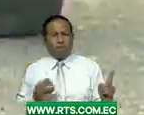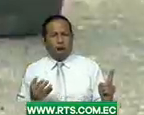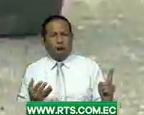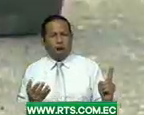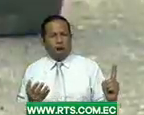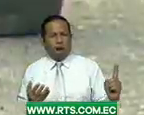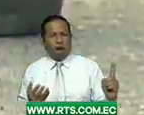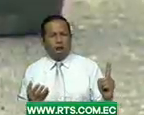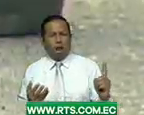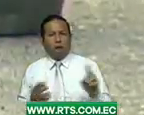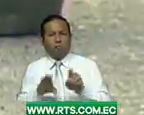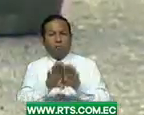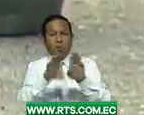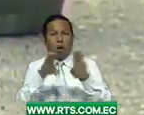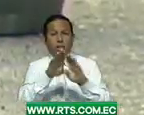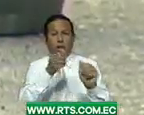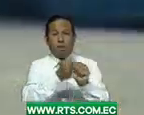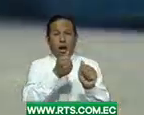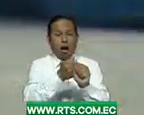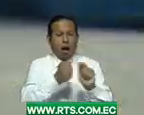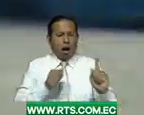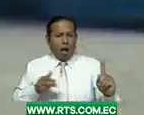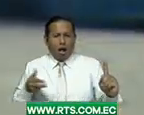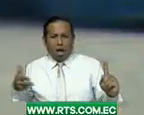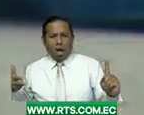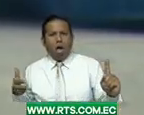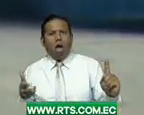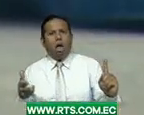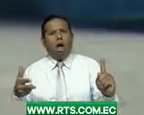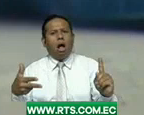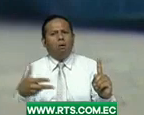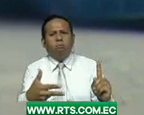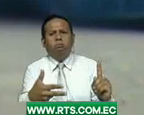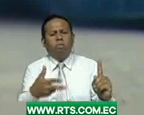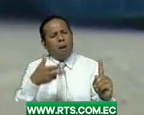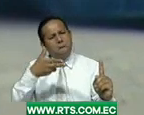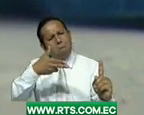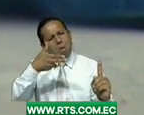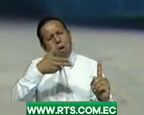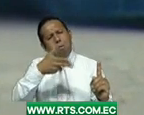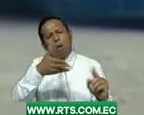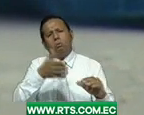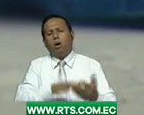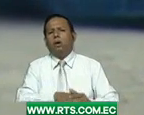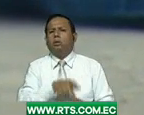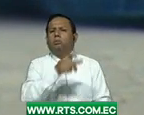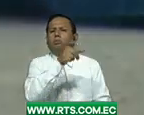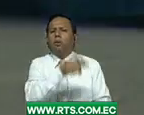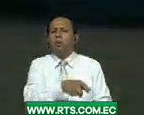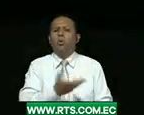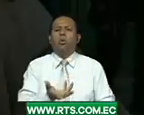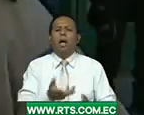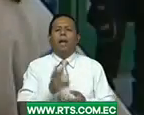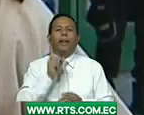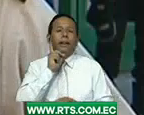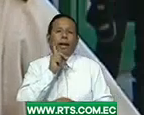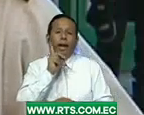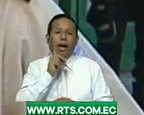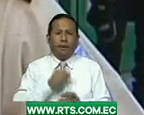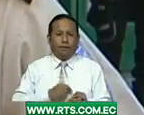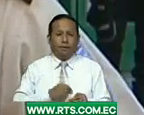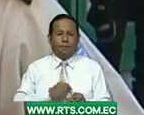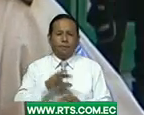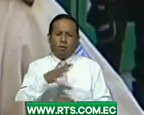a la puerta o que se encontrara en el exterior. Entraron para matarlo. Un ciudadano afrodescendiente de